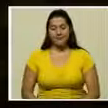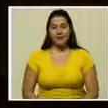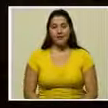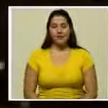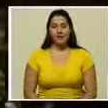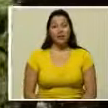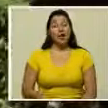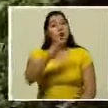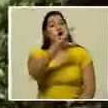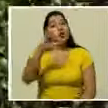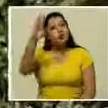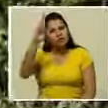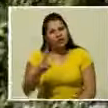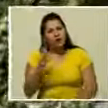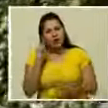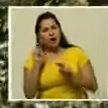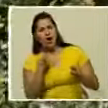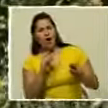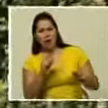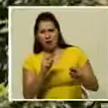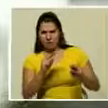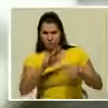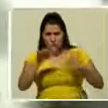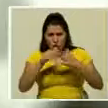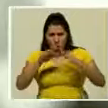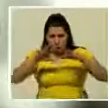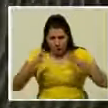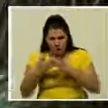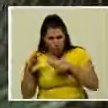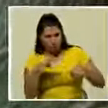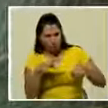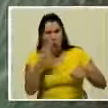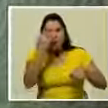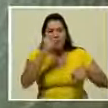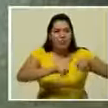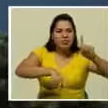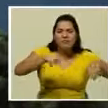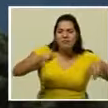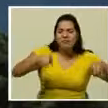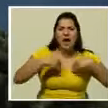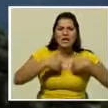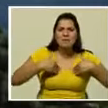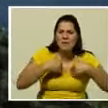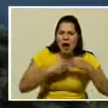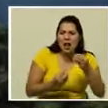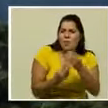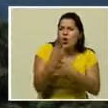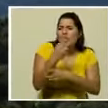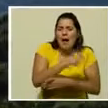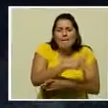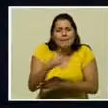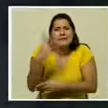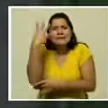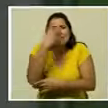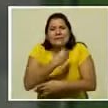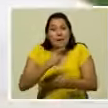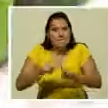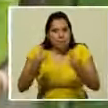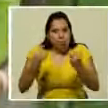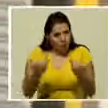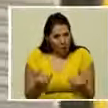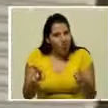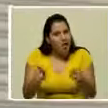Costa Rica es conocida mundialmente por su diversidad de fauna, increíbles volcanes y espectaculares playas, pero desde ahora